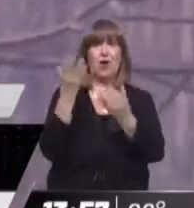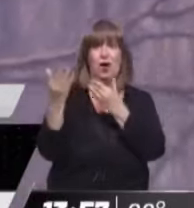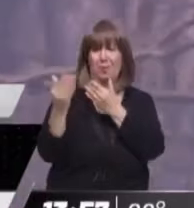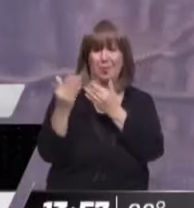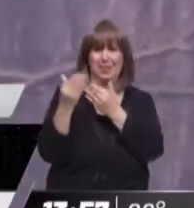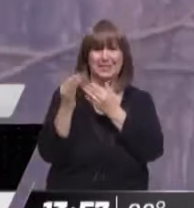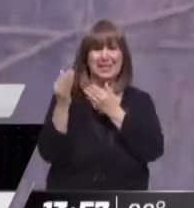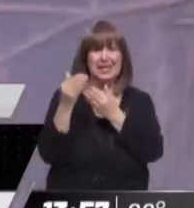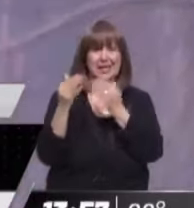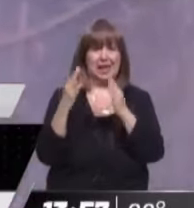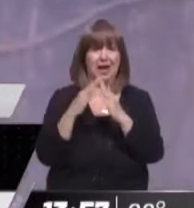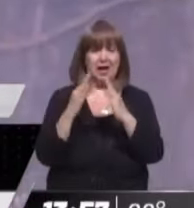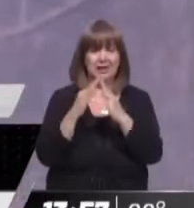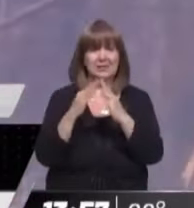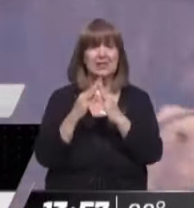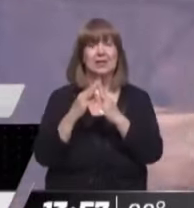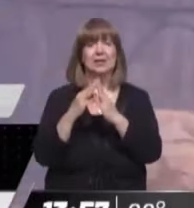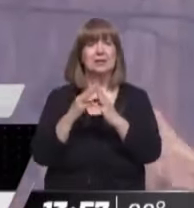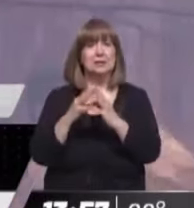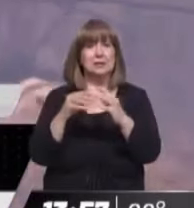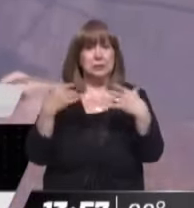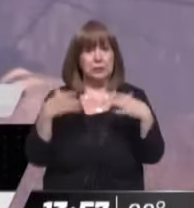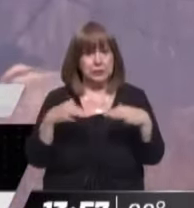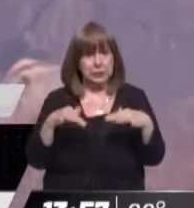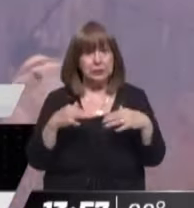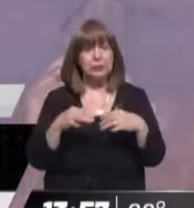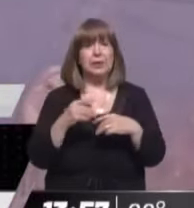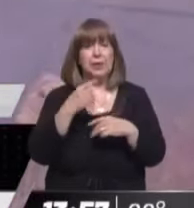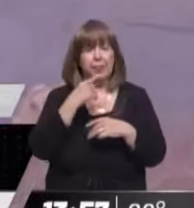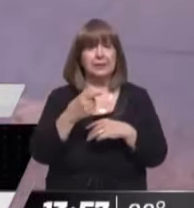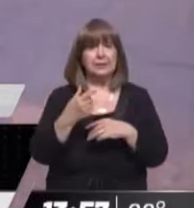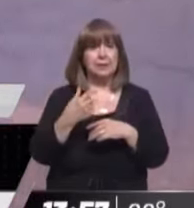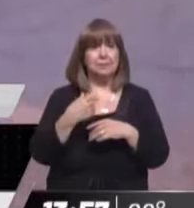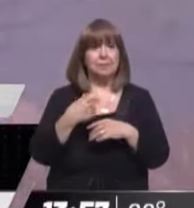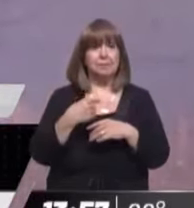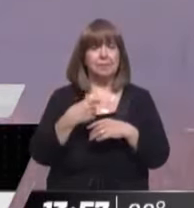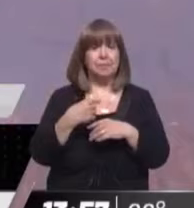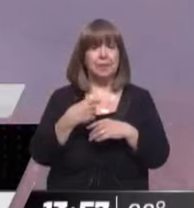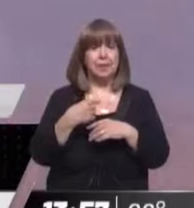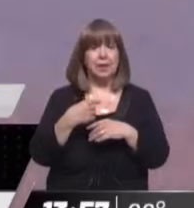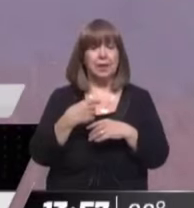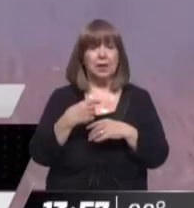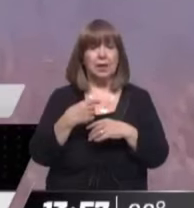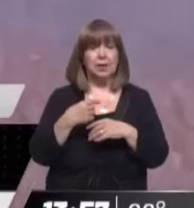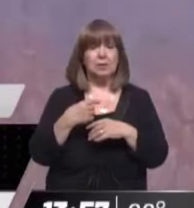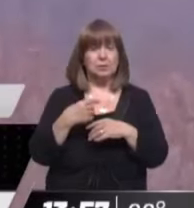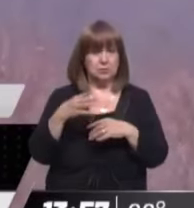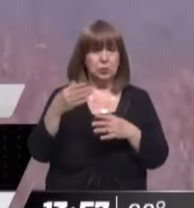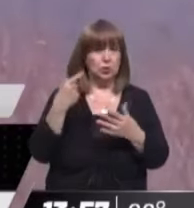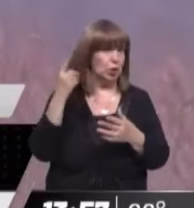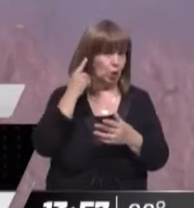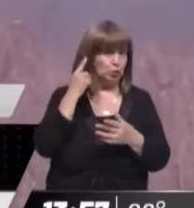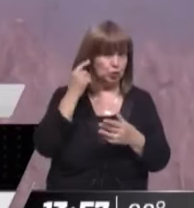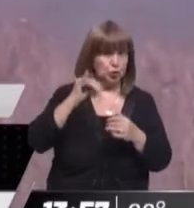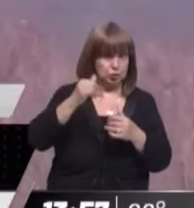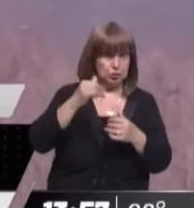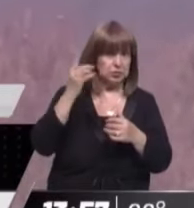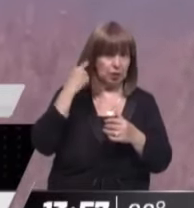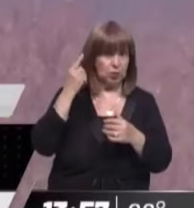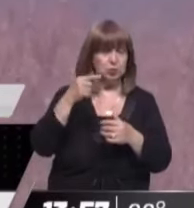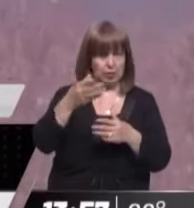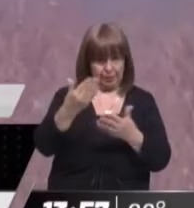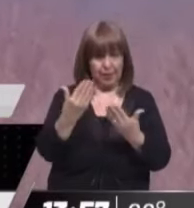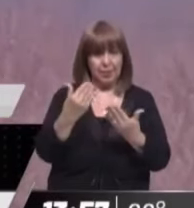bomberos. La verdad, no sé si ustedes me escuchan, la señal es muy mala. Sí, sí, dale. Díganme y avanzo. Dale